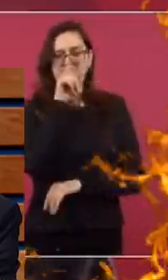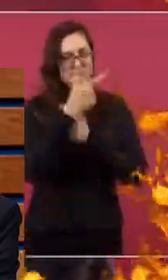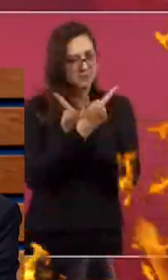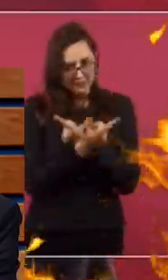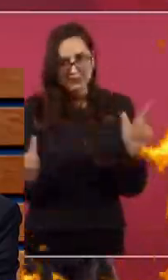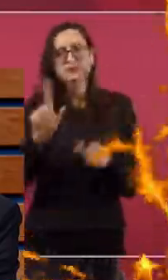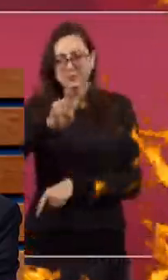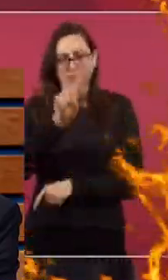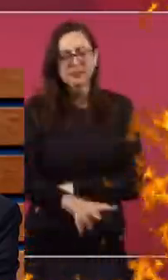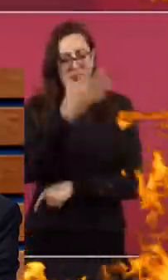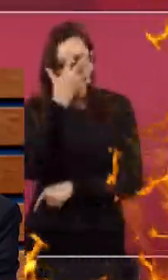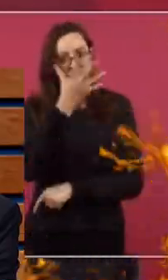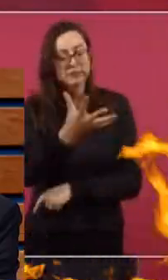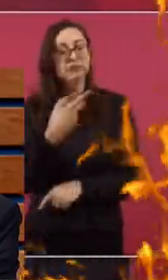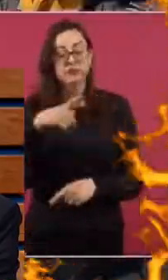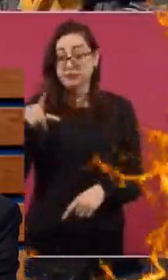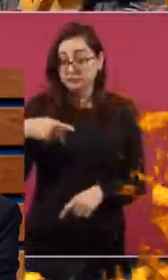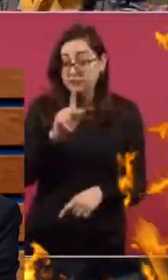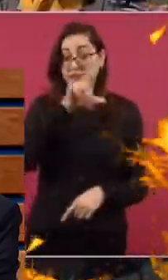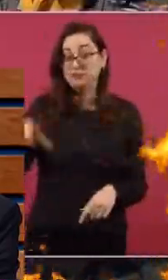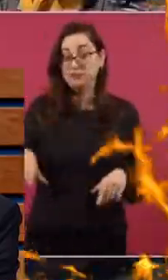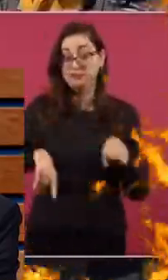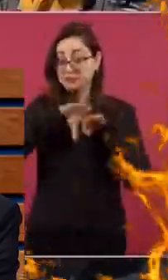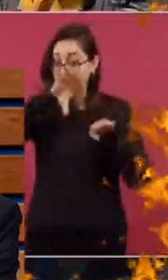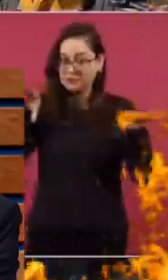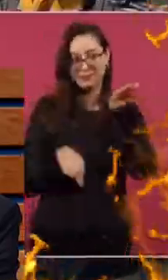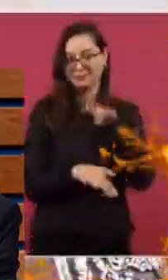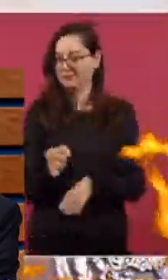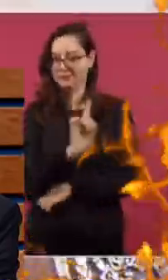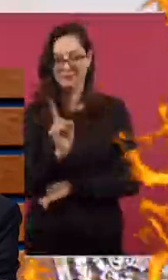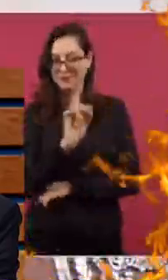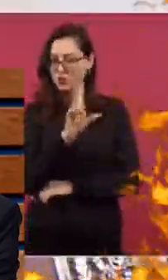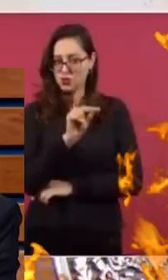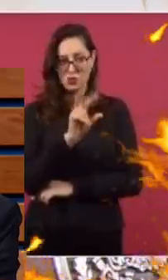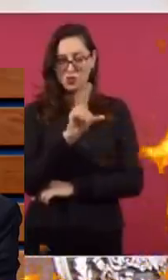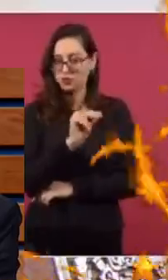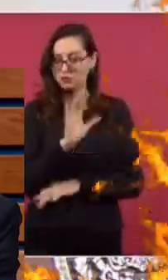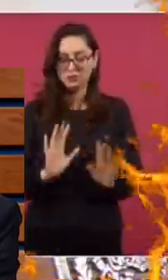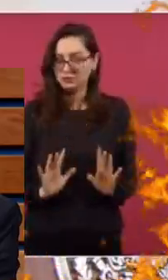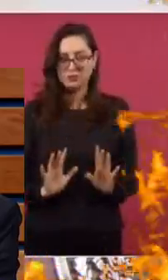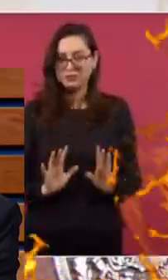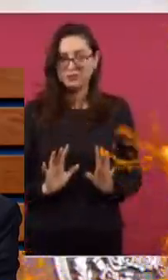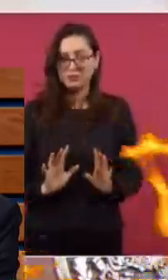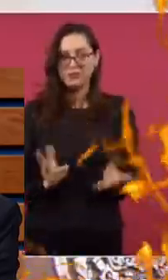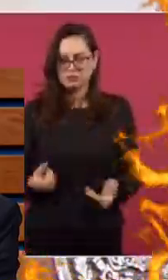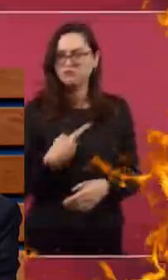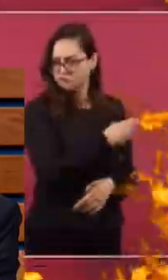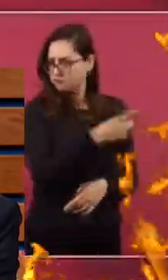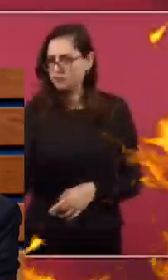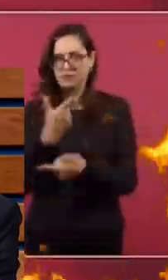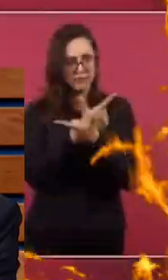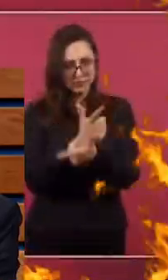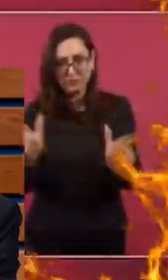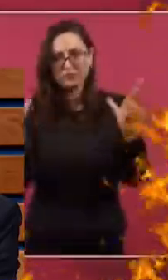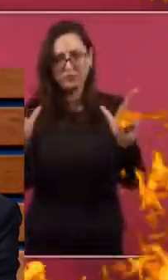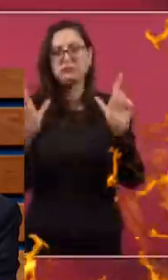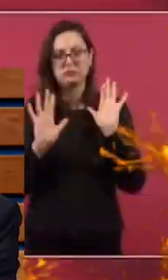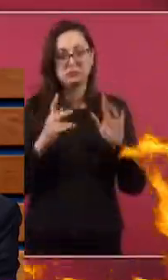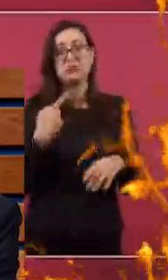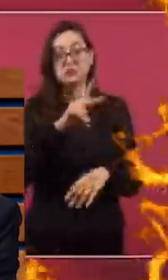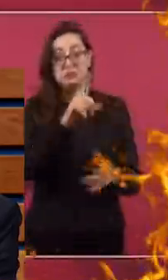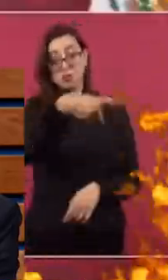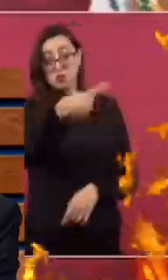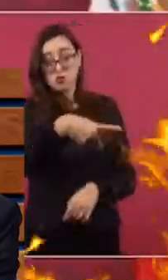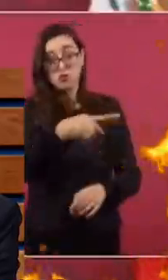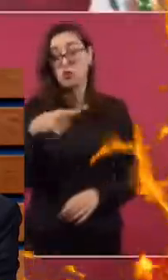nada más que sin someter al gobierno a los intereses que giran alrededor de los